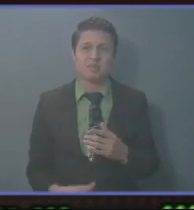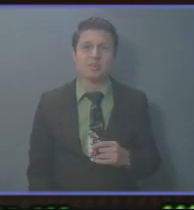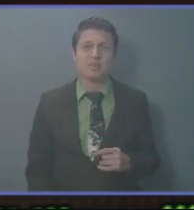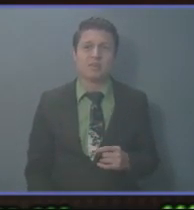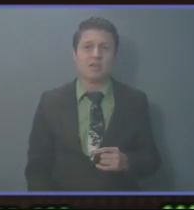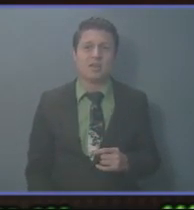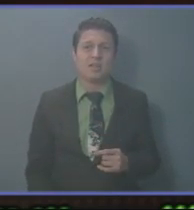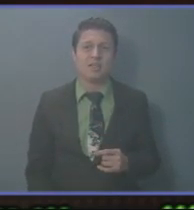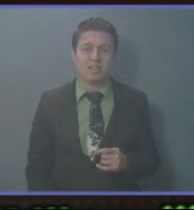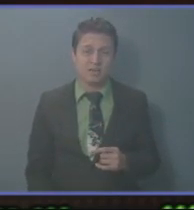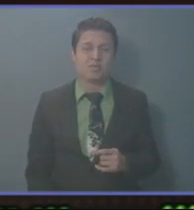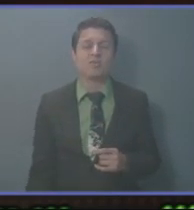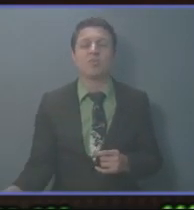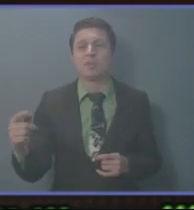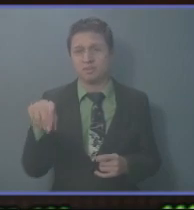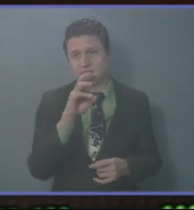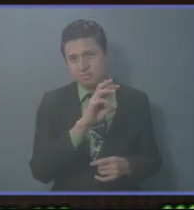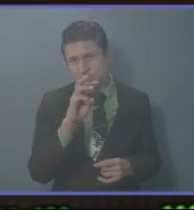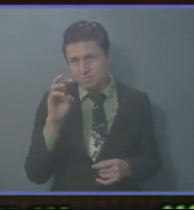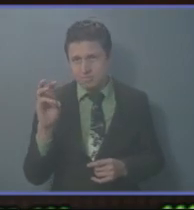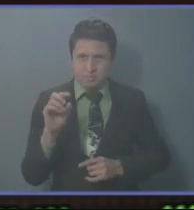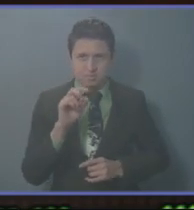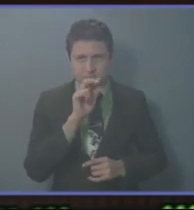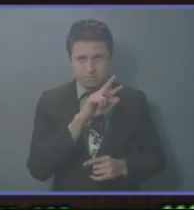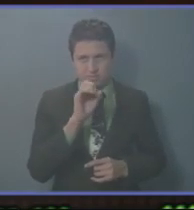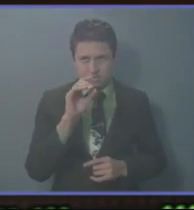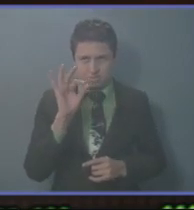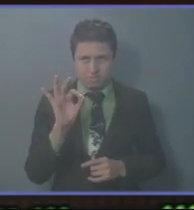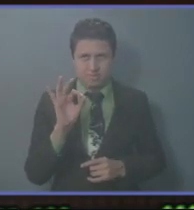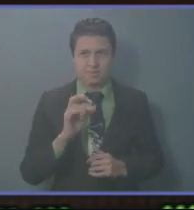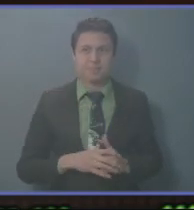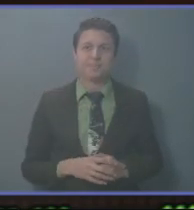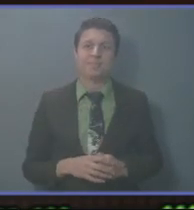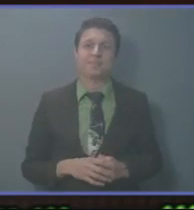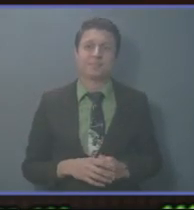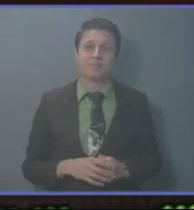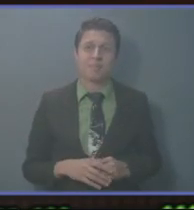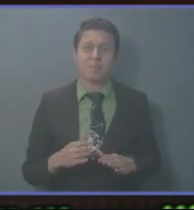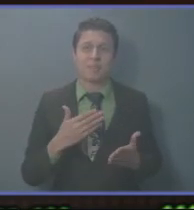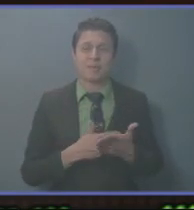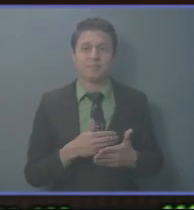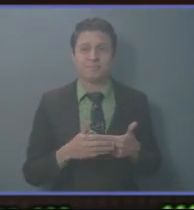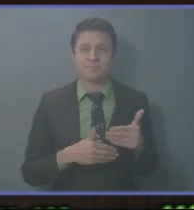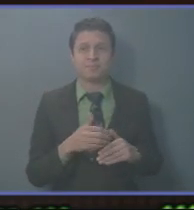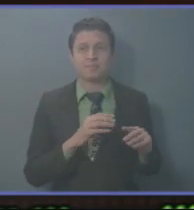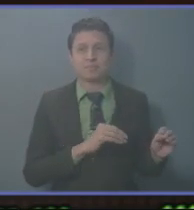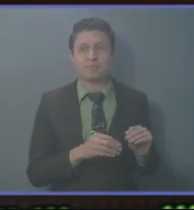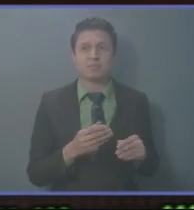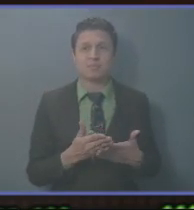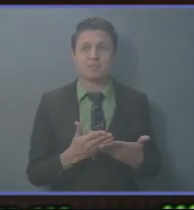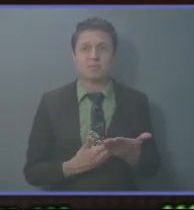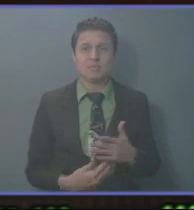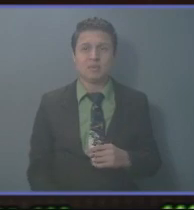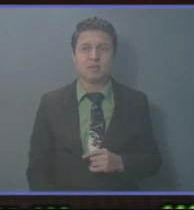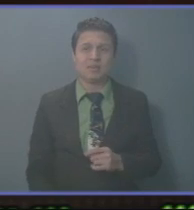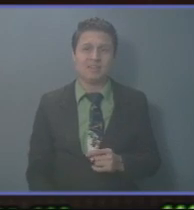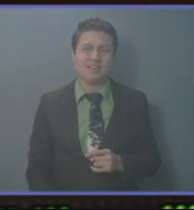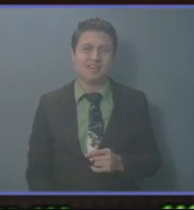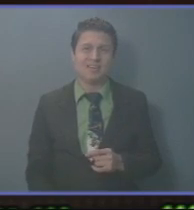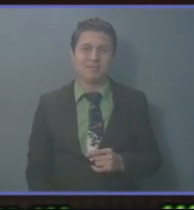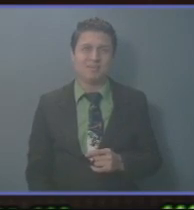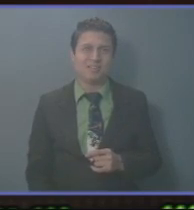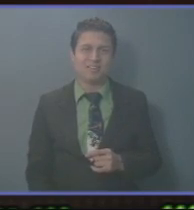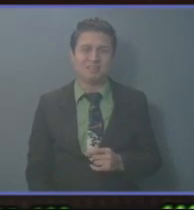número 276, tomo número 309, del 6 de diciembre de ese mismo año, se emitió la Ley de